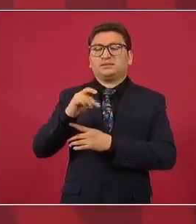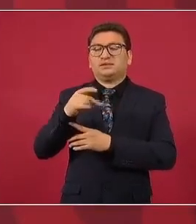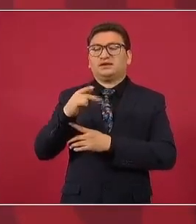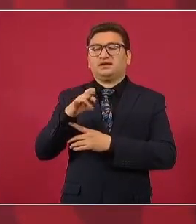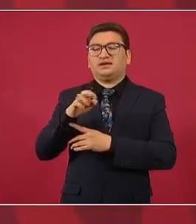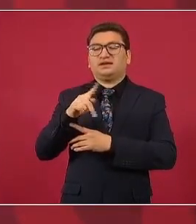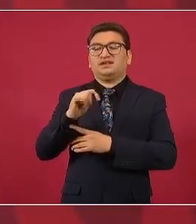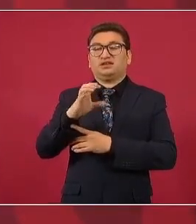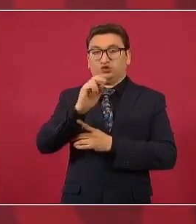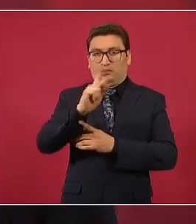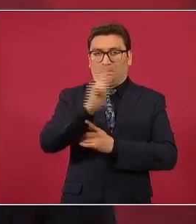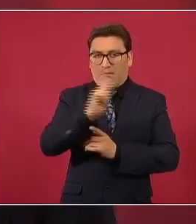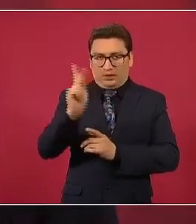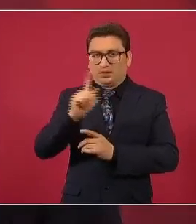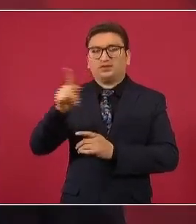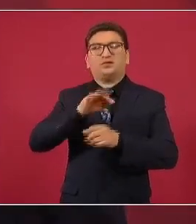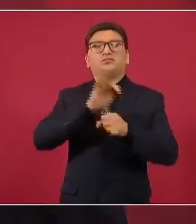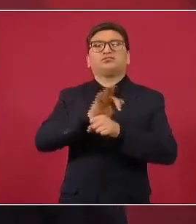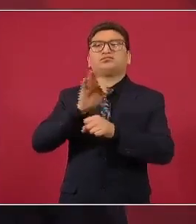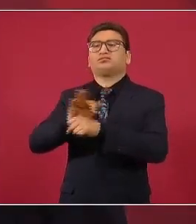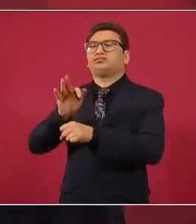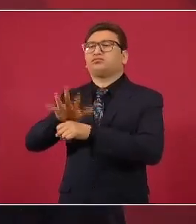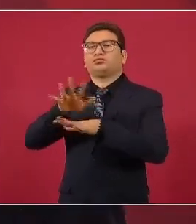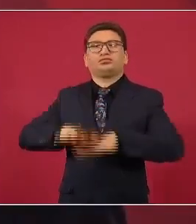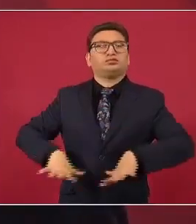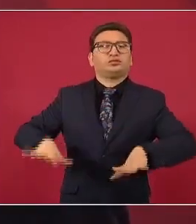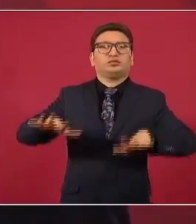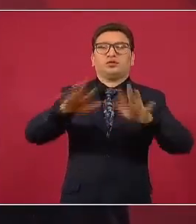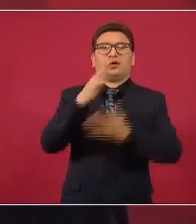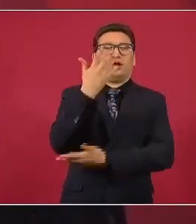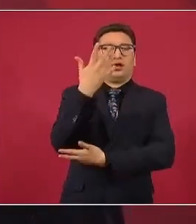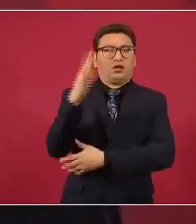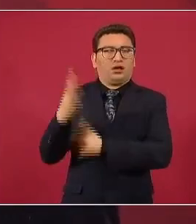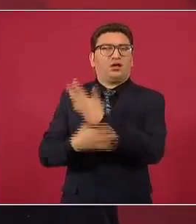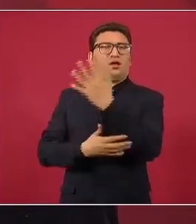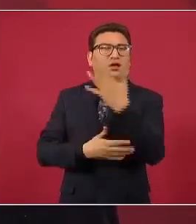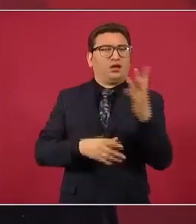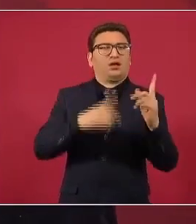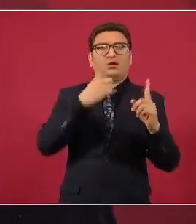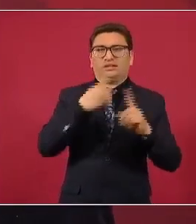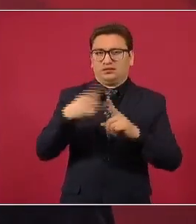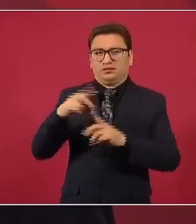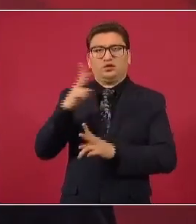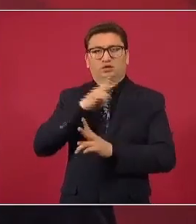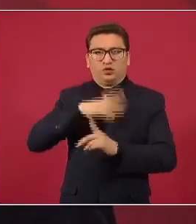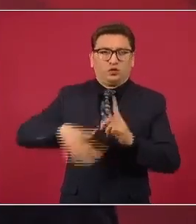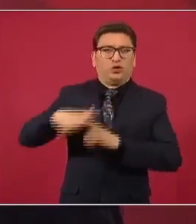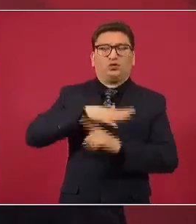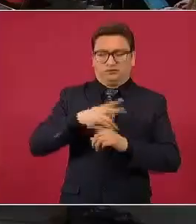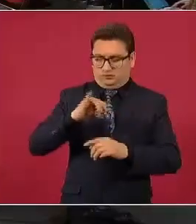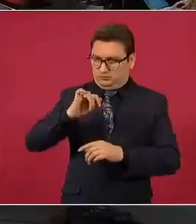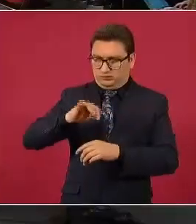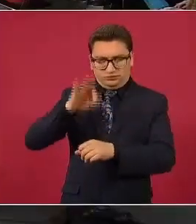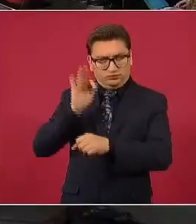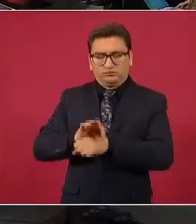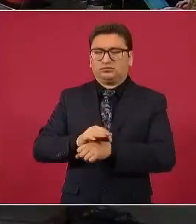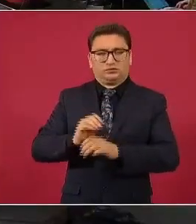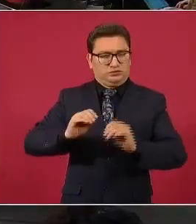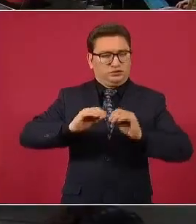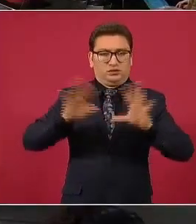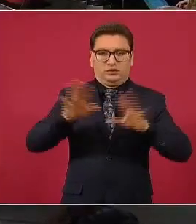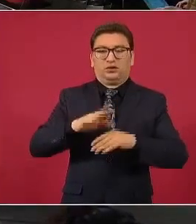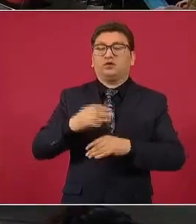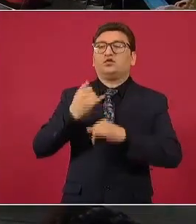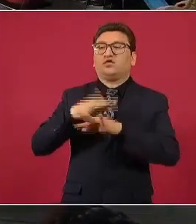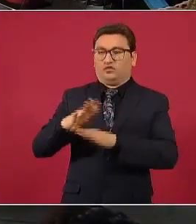parecido. Hay que seguir protegiendo las áreas verdes, los bosques, el medio ambiente, y lo vamos a hacer. Gracias. Y le vamos a pedir